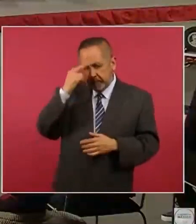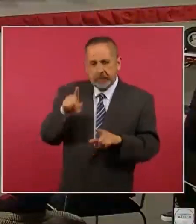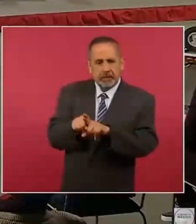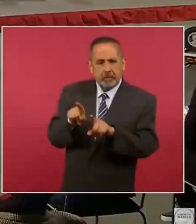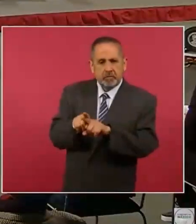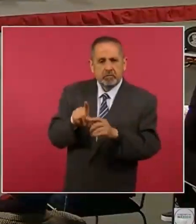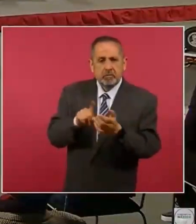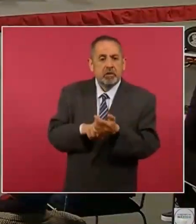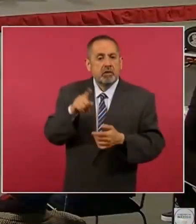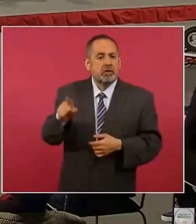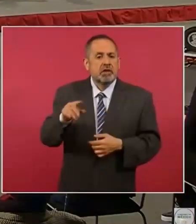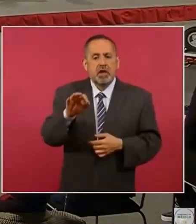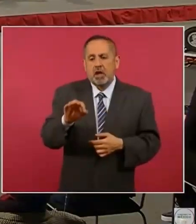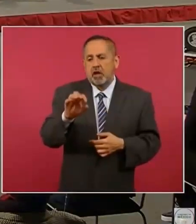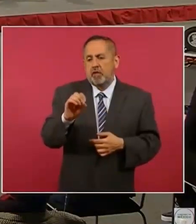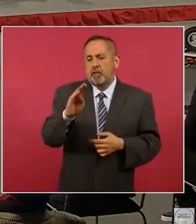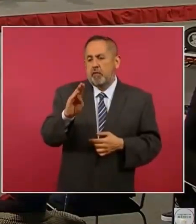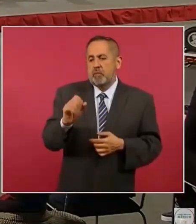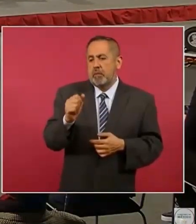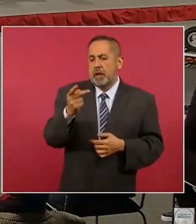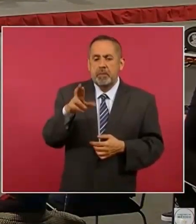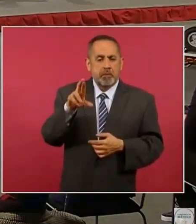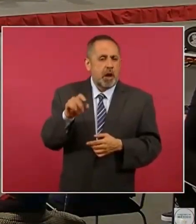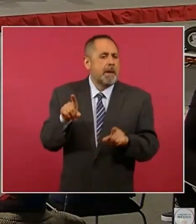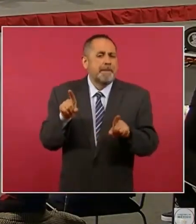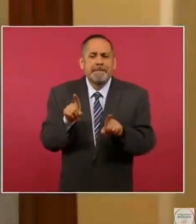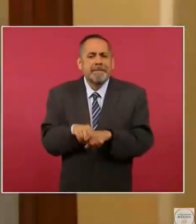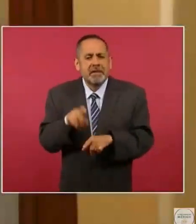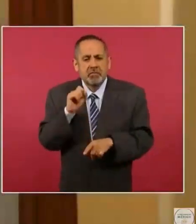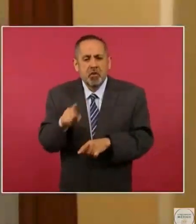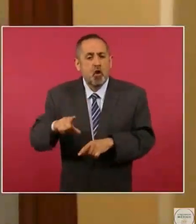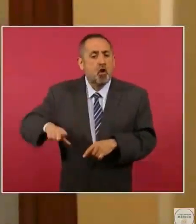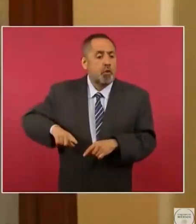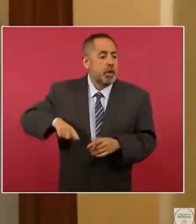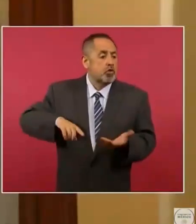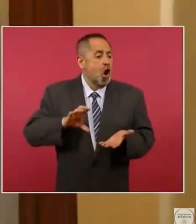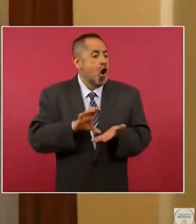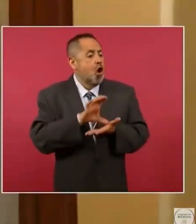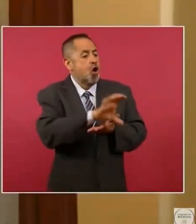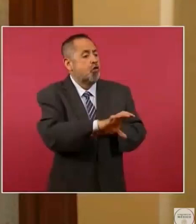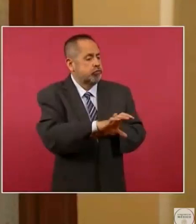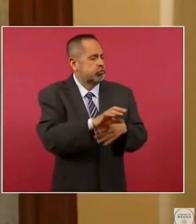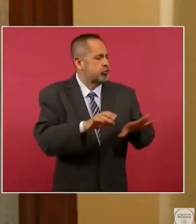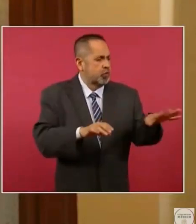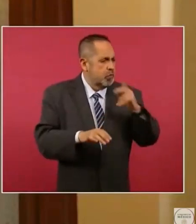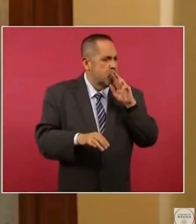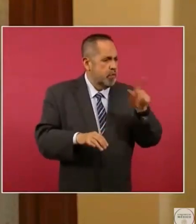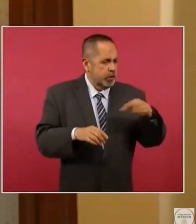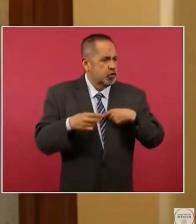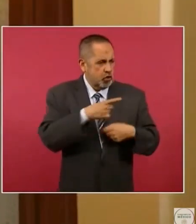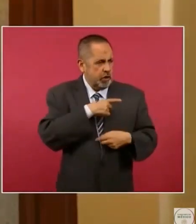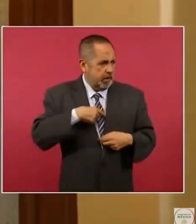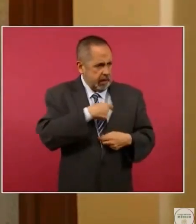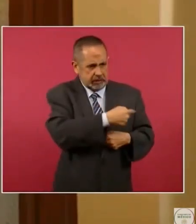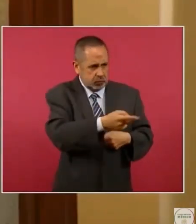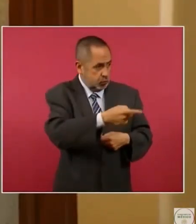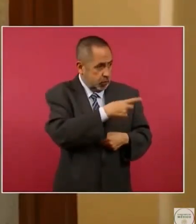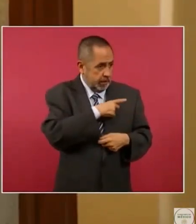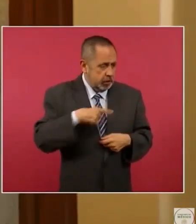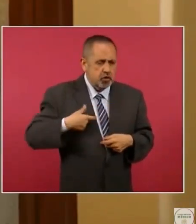usted el FOBAPROA. En el FOBAPROA el gobierno mexicano adquirió las carteras crediticias de